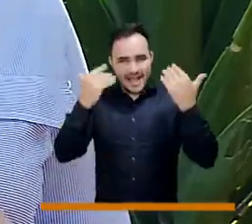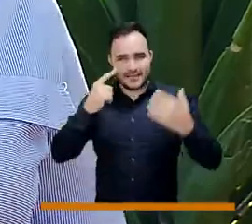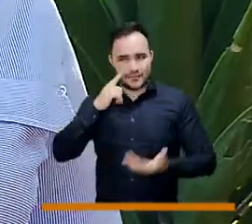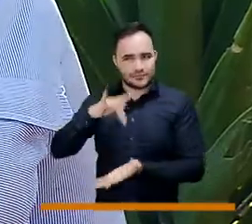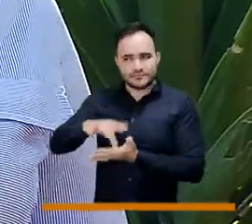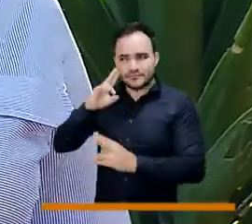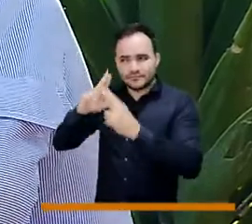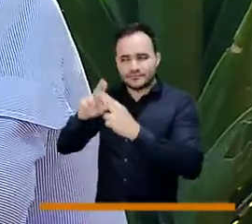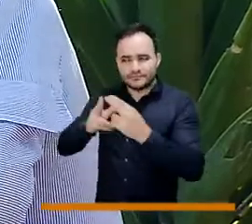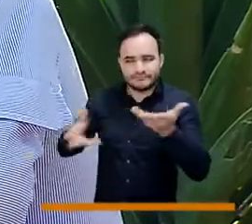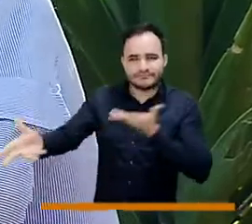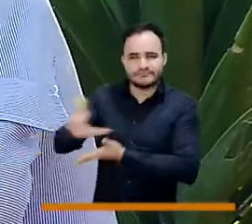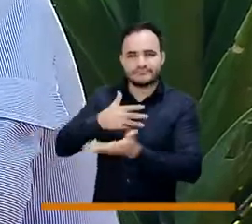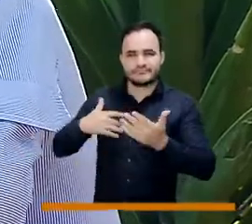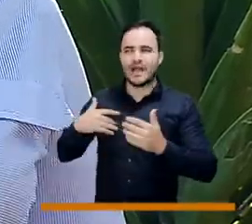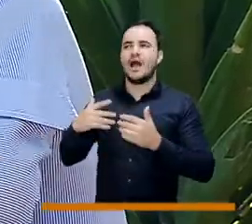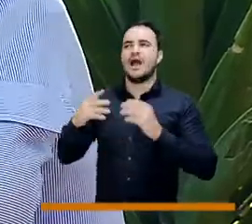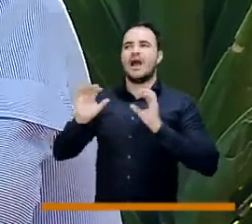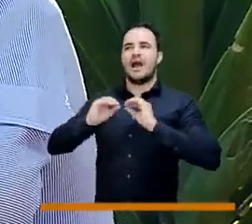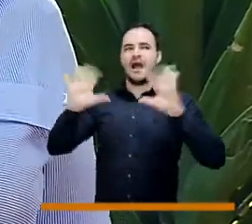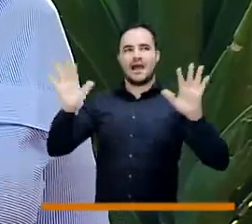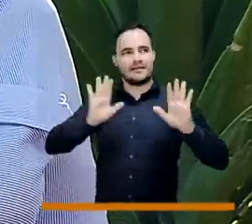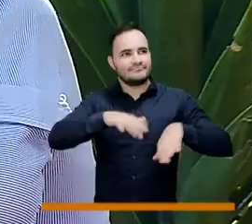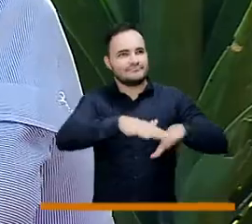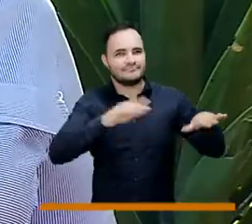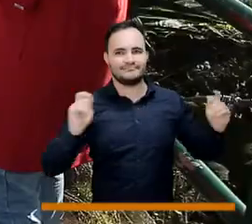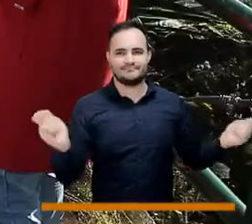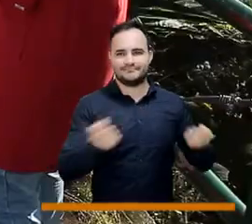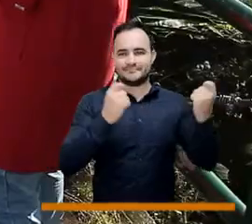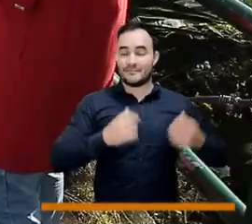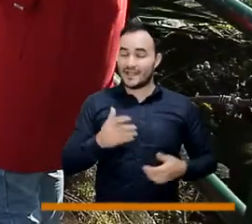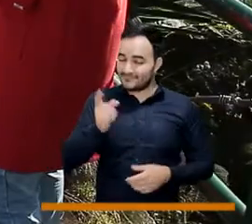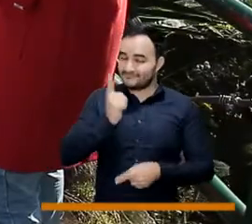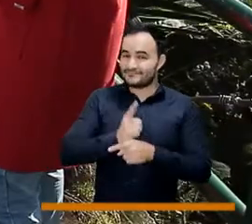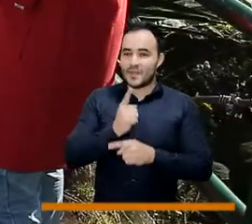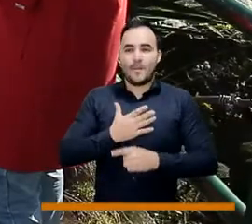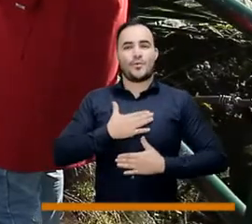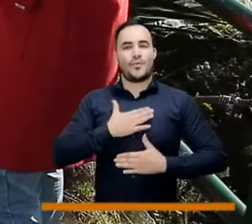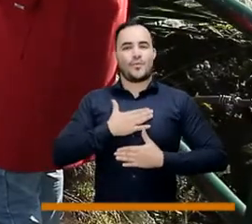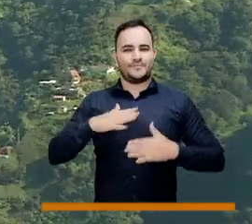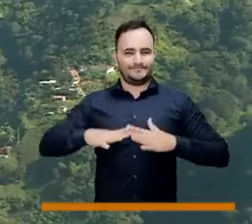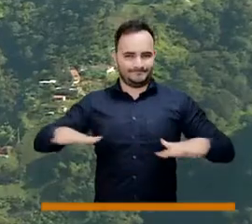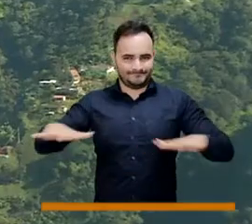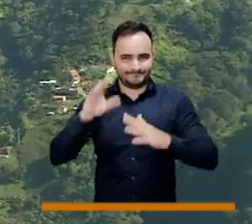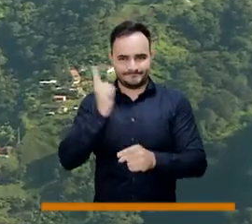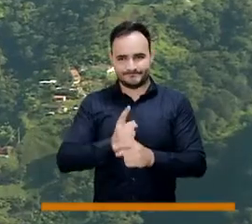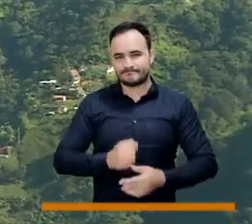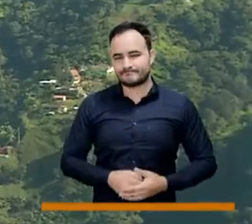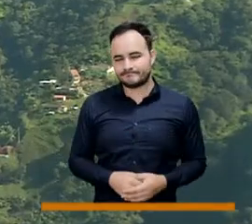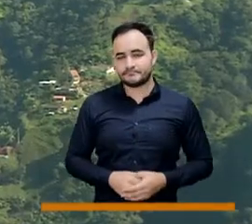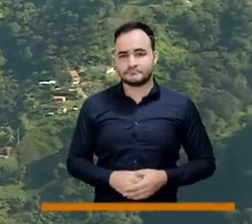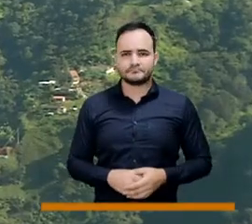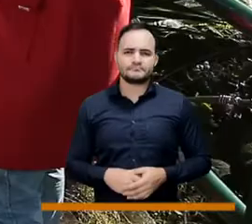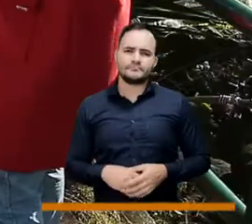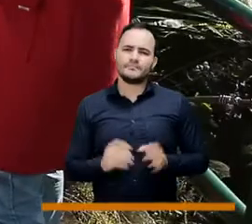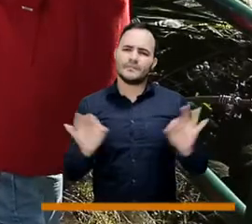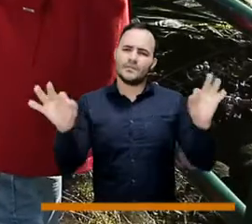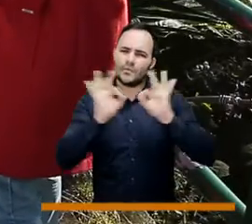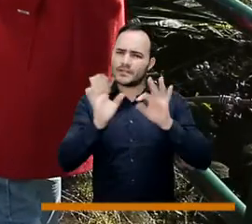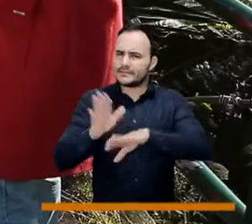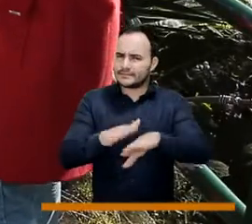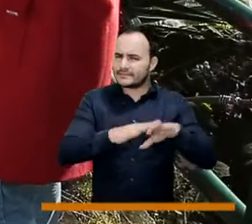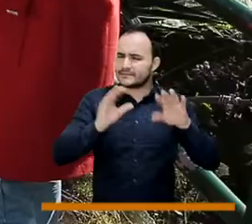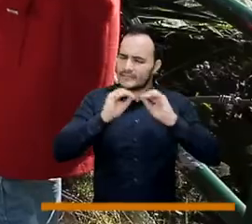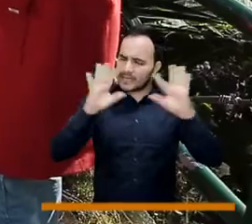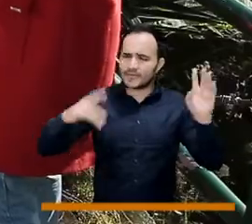que vengan y lo conozcan, lo visiten y lo recorran y lo reconozcamos. Nos apropiemos, concejal. Es muy importante tener